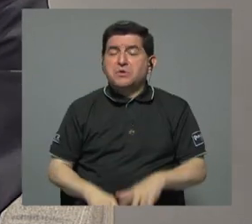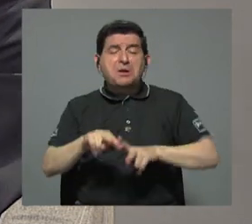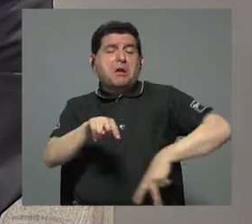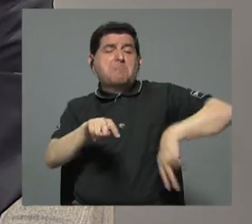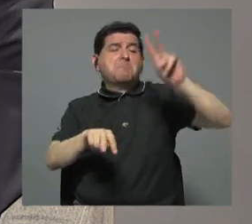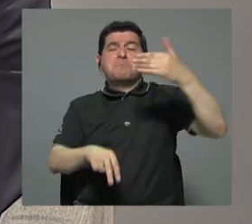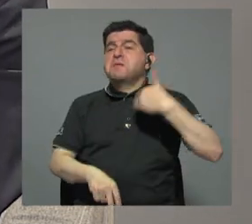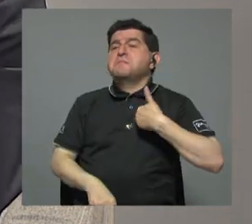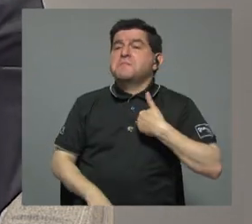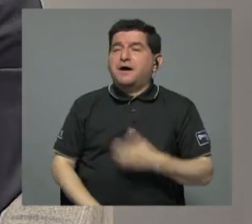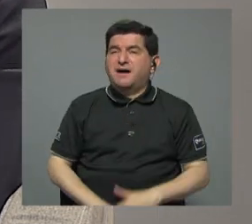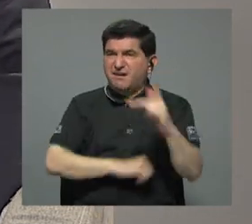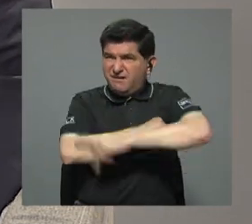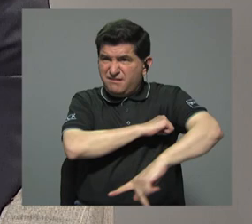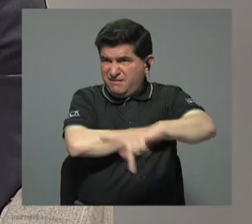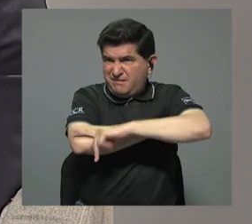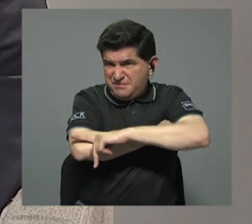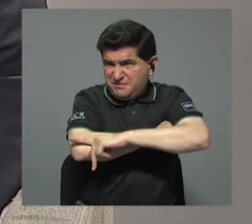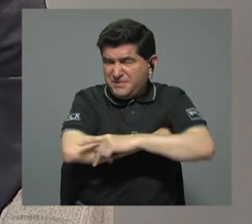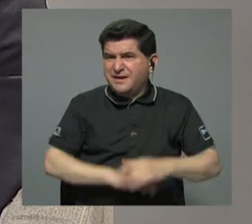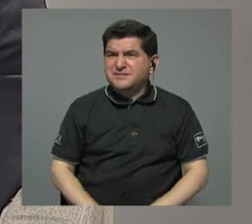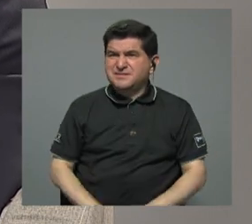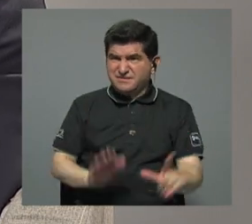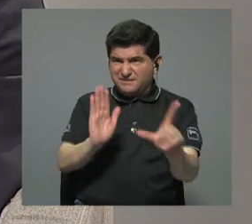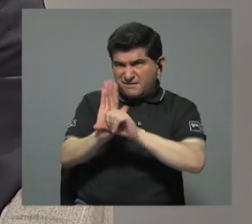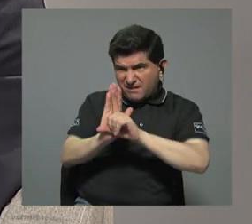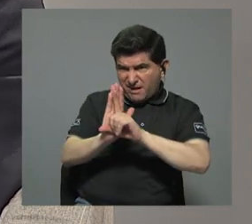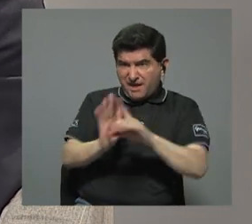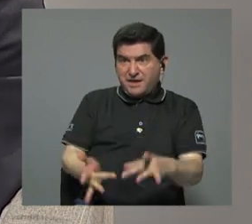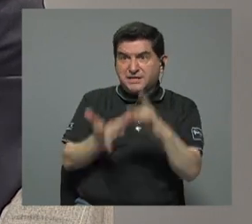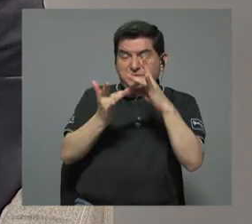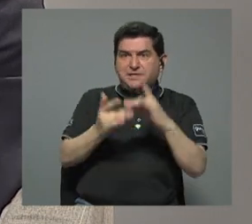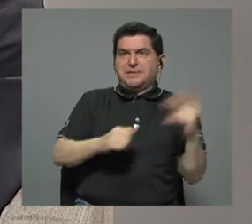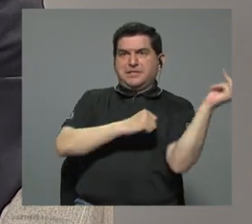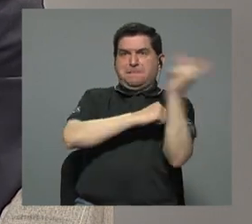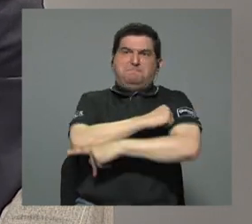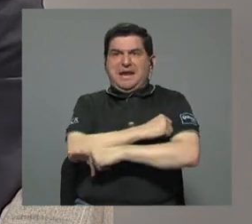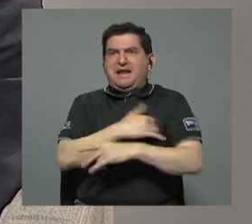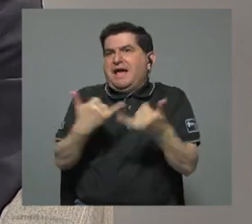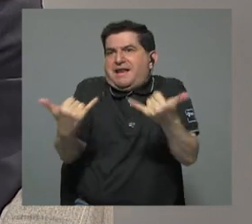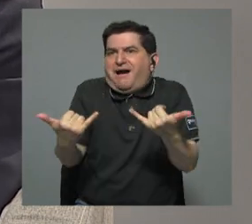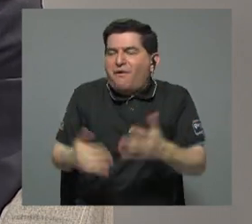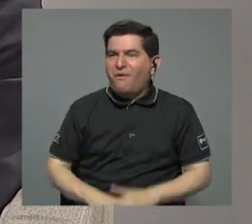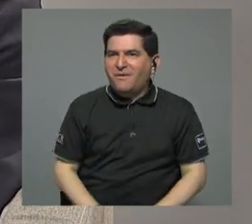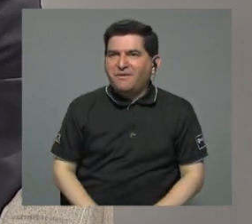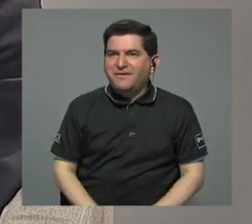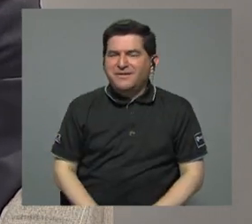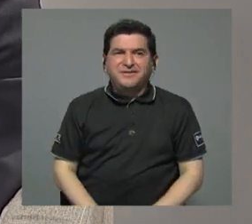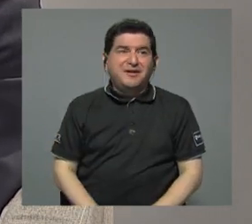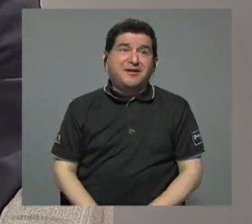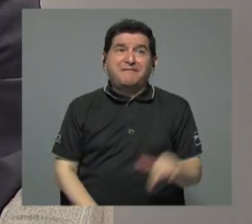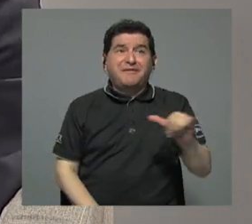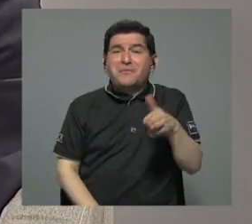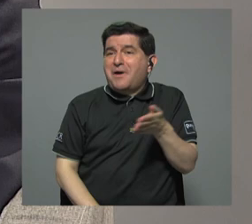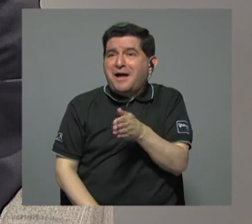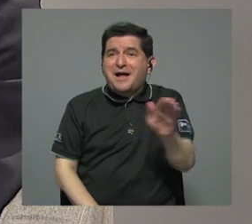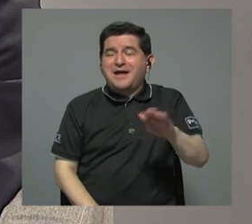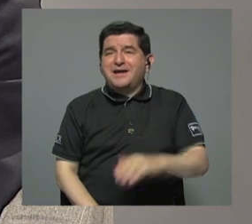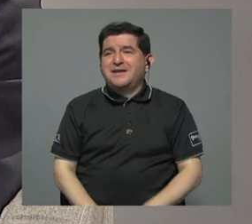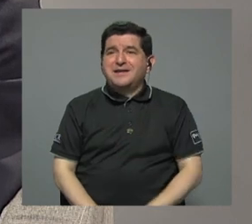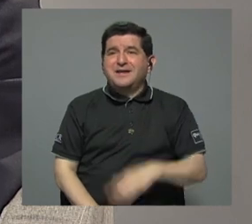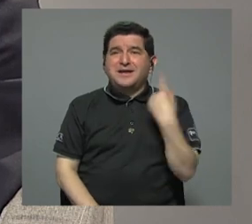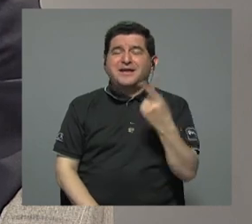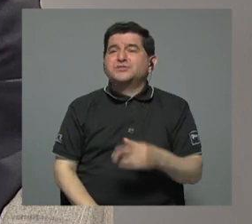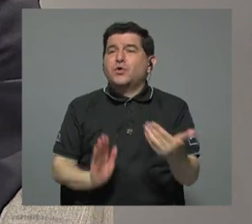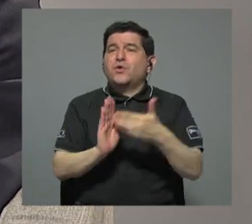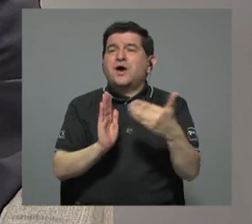y que en este país la ley foto al penal se ha convertido en una en una serpiente que sólo muerde el pie